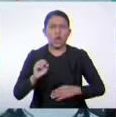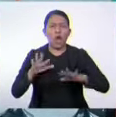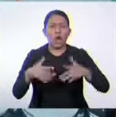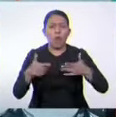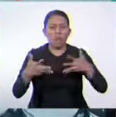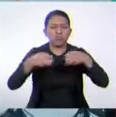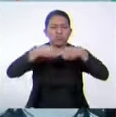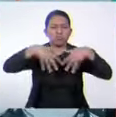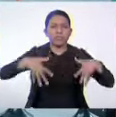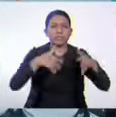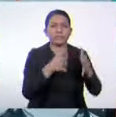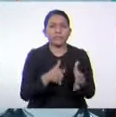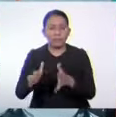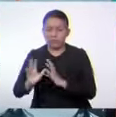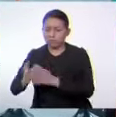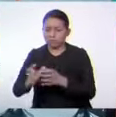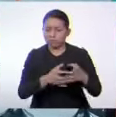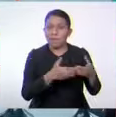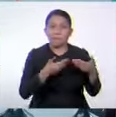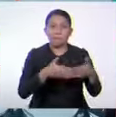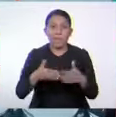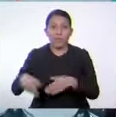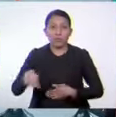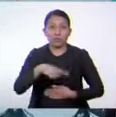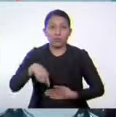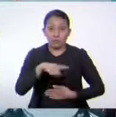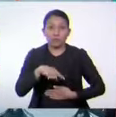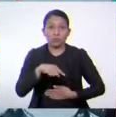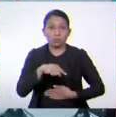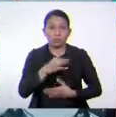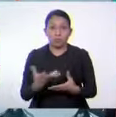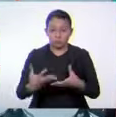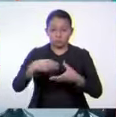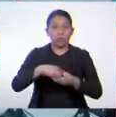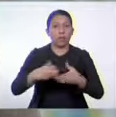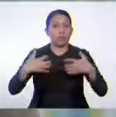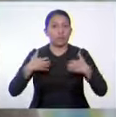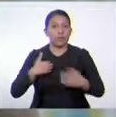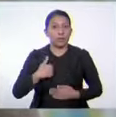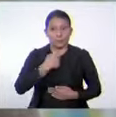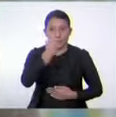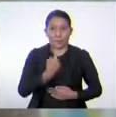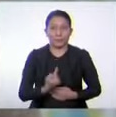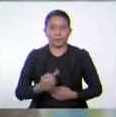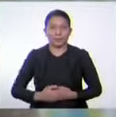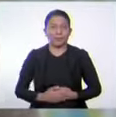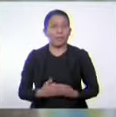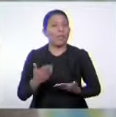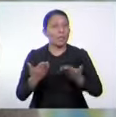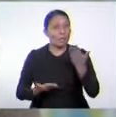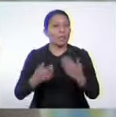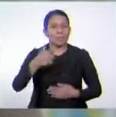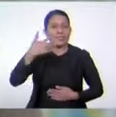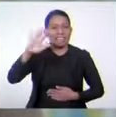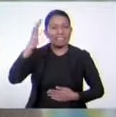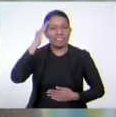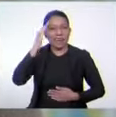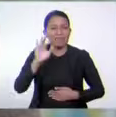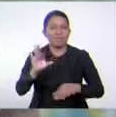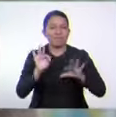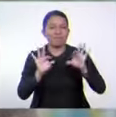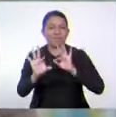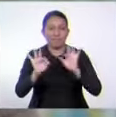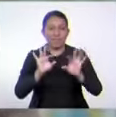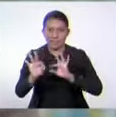se clasifican y cómo es que ellos forman parte fundamental de nuestra vida. Seguramente ya identificaste